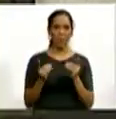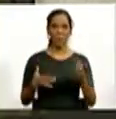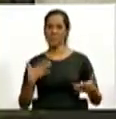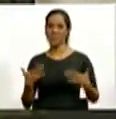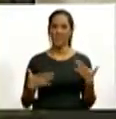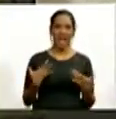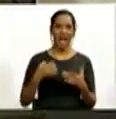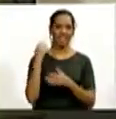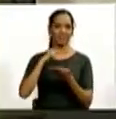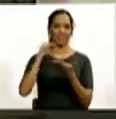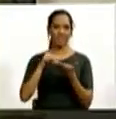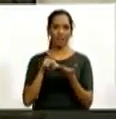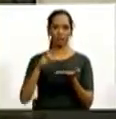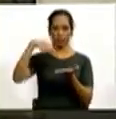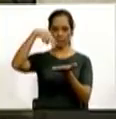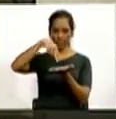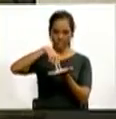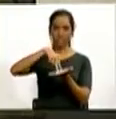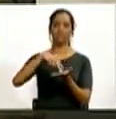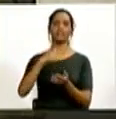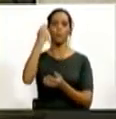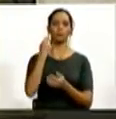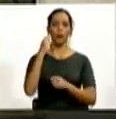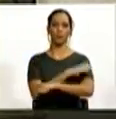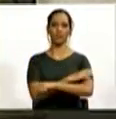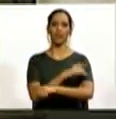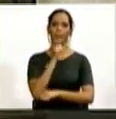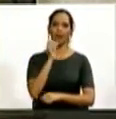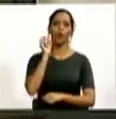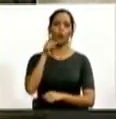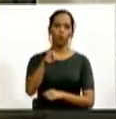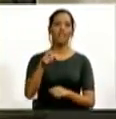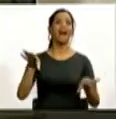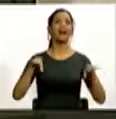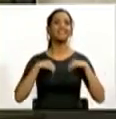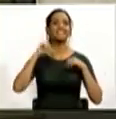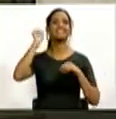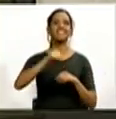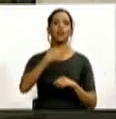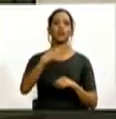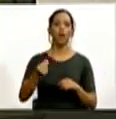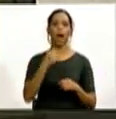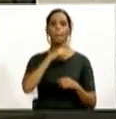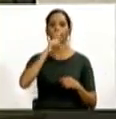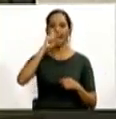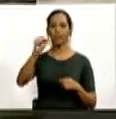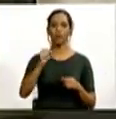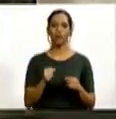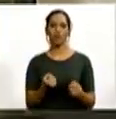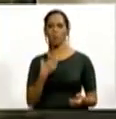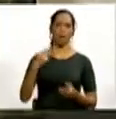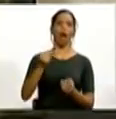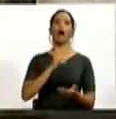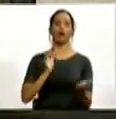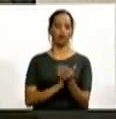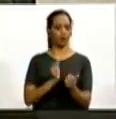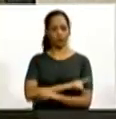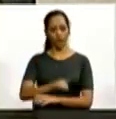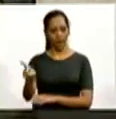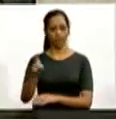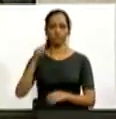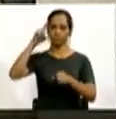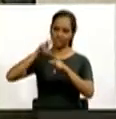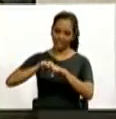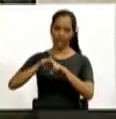Asamblea, que cada vez que se paraba un diputado opositor, él le preguntaba, ¿usted reconoce o no reconoce a Nicolás Maduro Gómez? No lo reconozco, usted aquí no habla. No